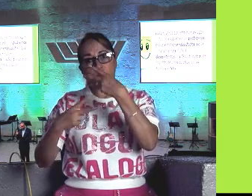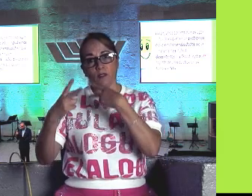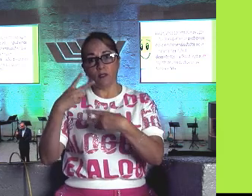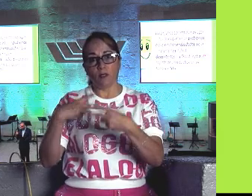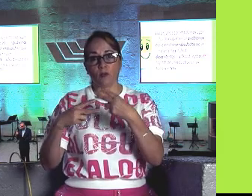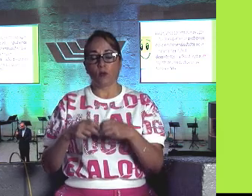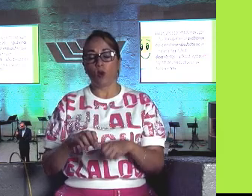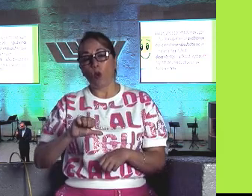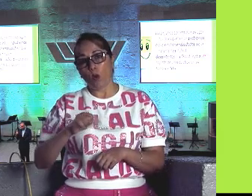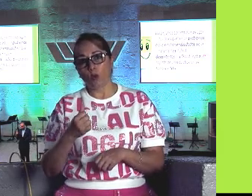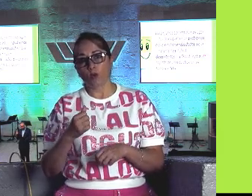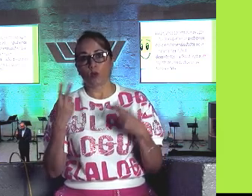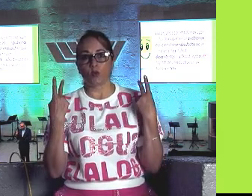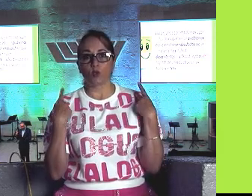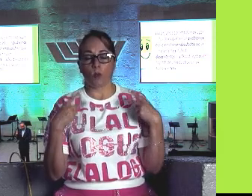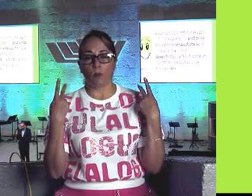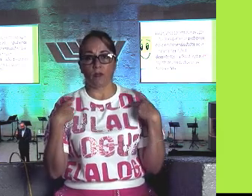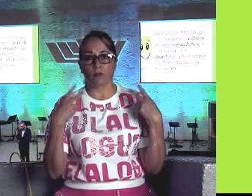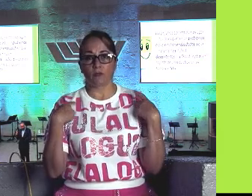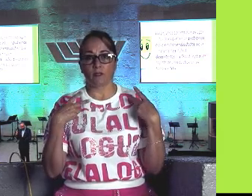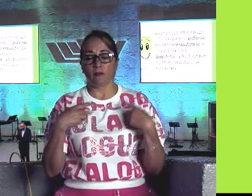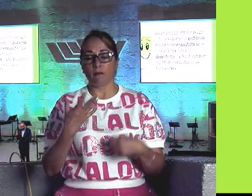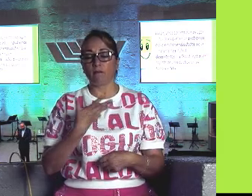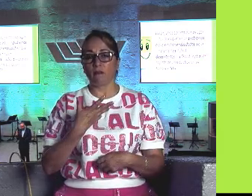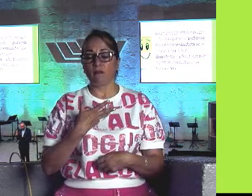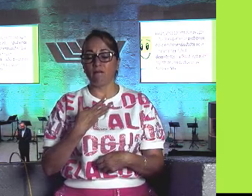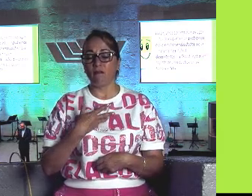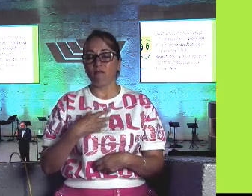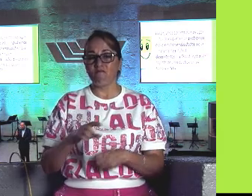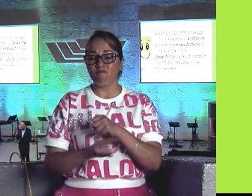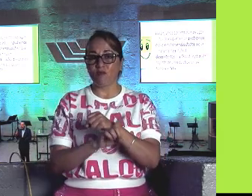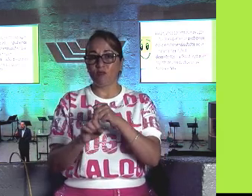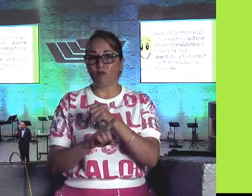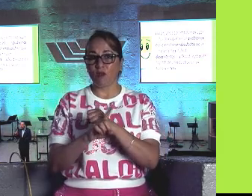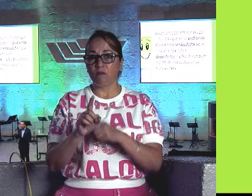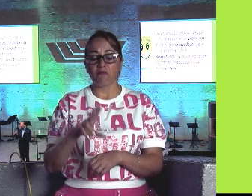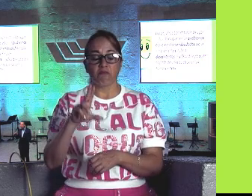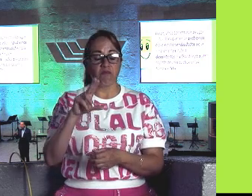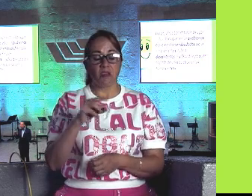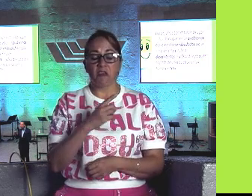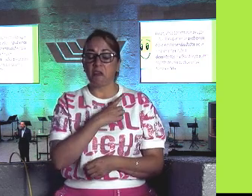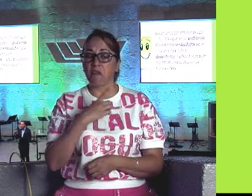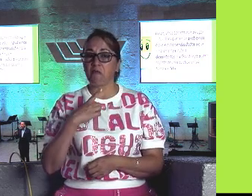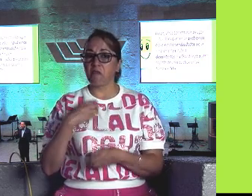problemas, que estaban endeudados o que simplemente estaban ¿cómo?